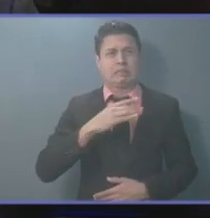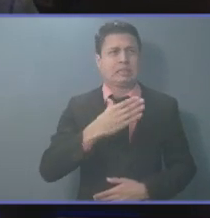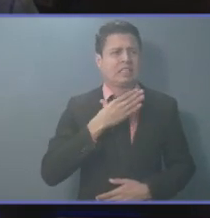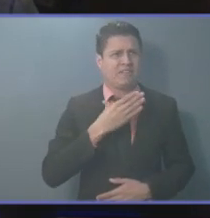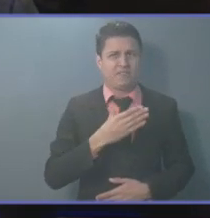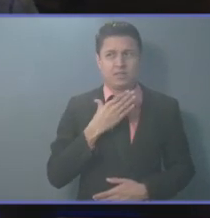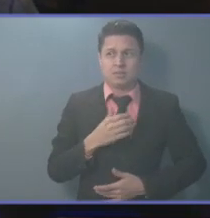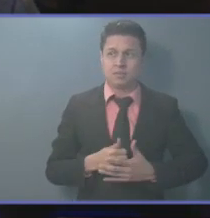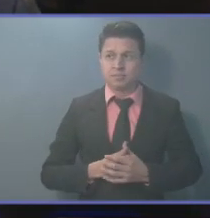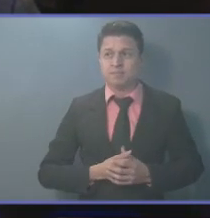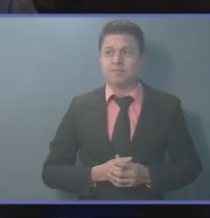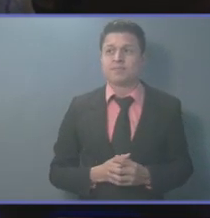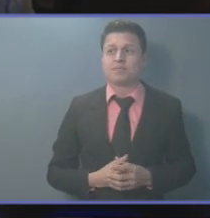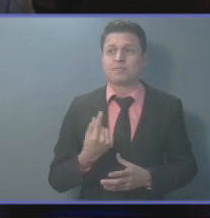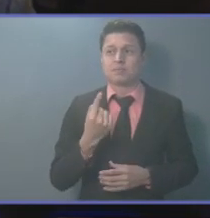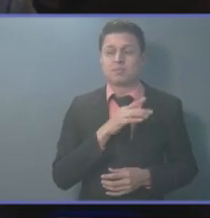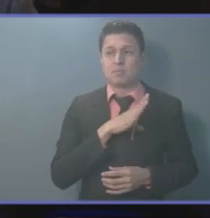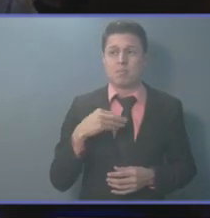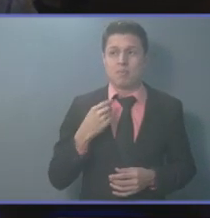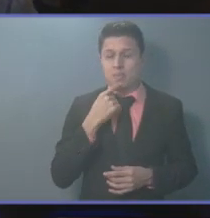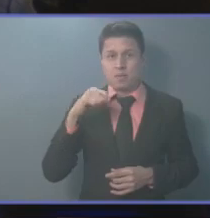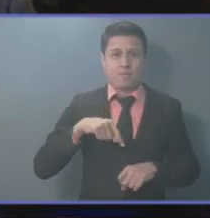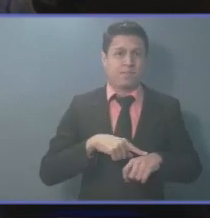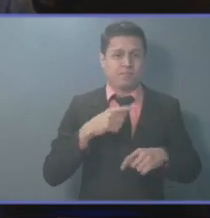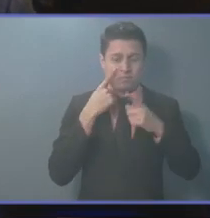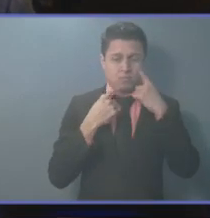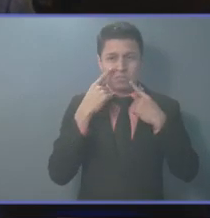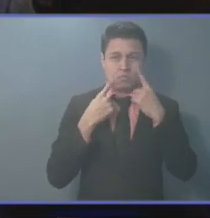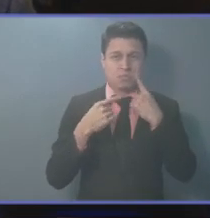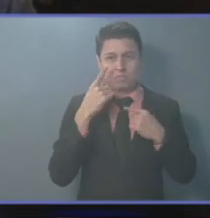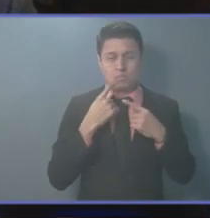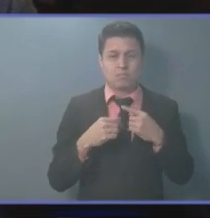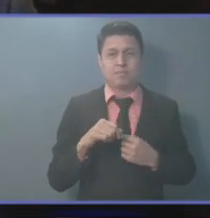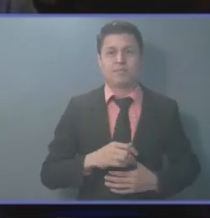de un ser humano, una familia que está llorando